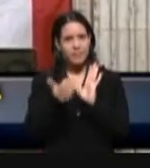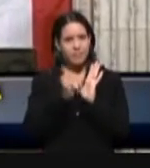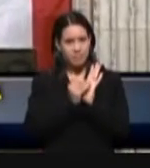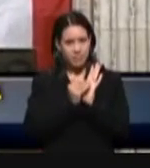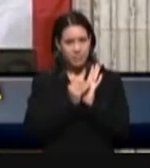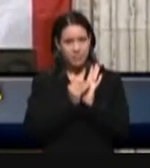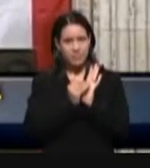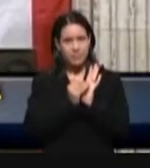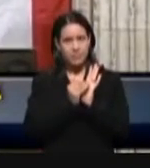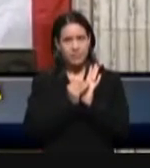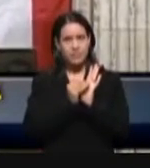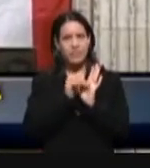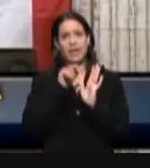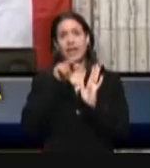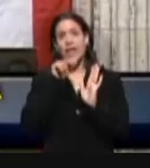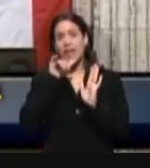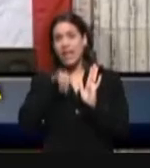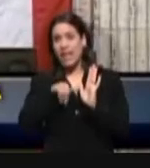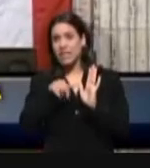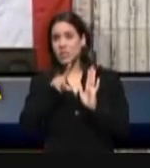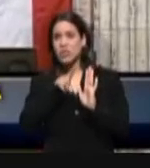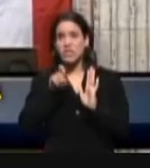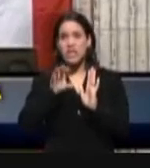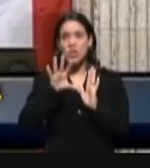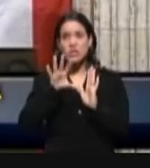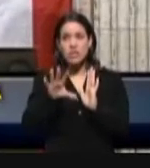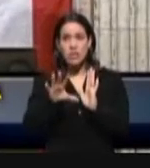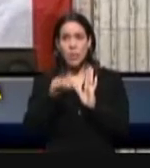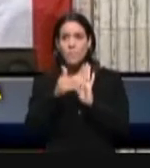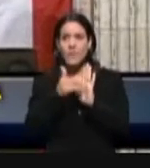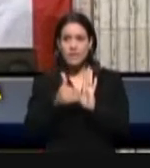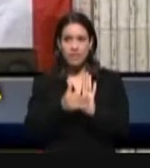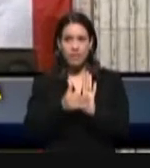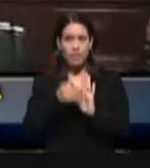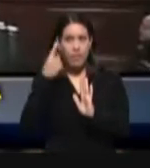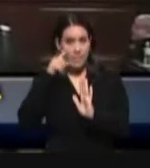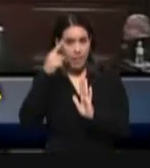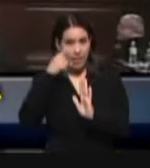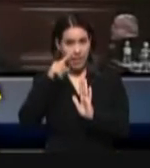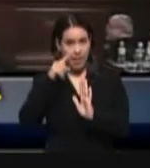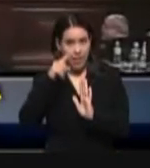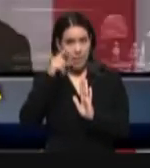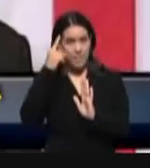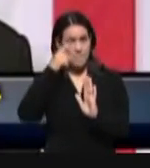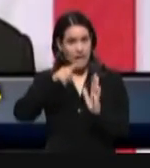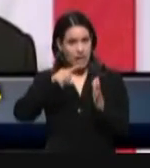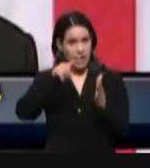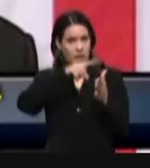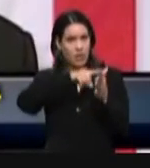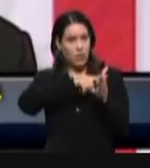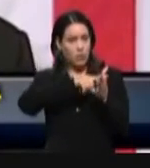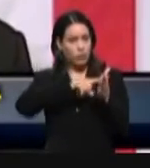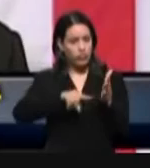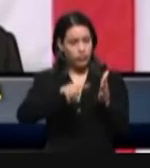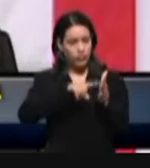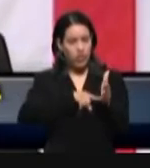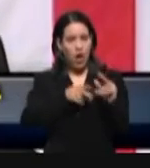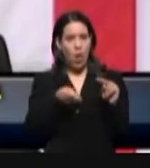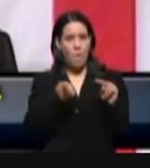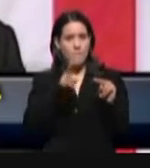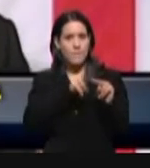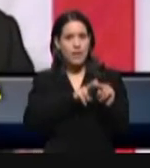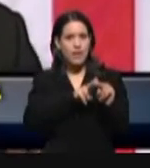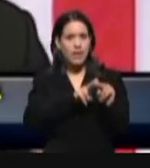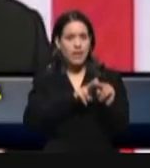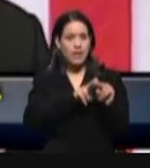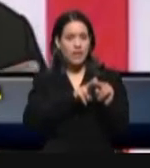Repito, esos 105 millones es para dejar sin efecto el aumento en la tarifa